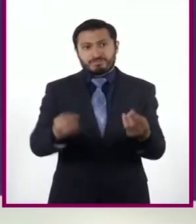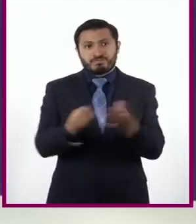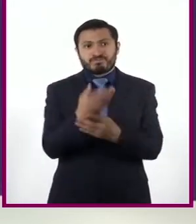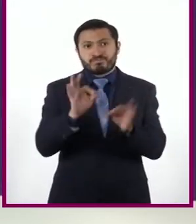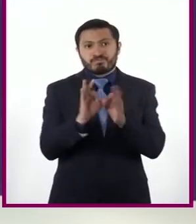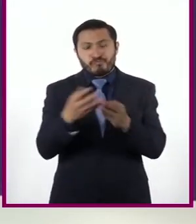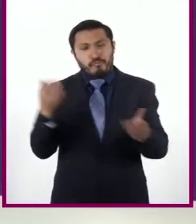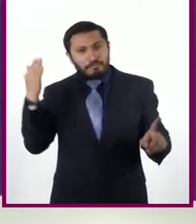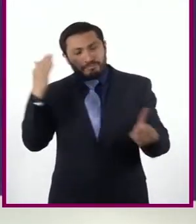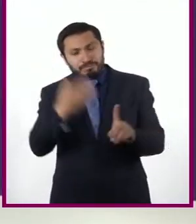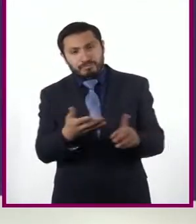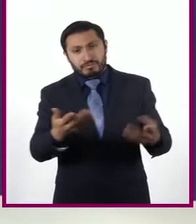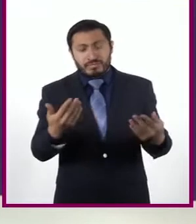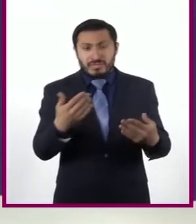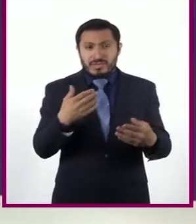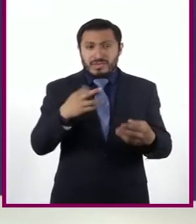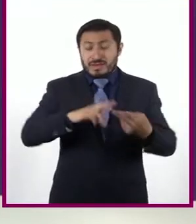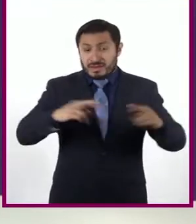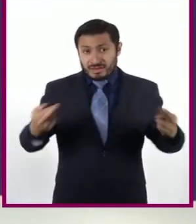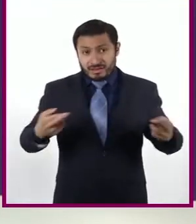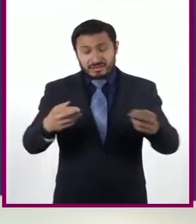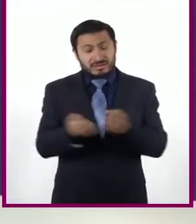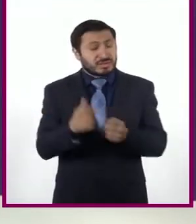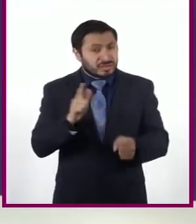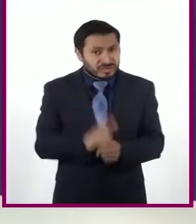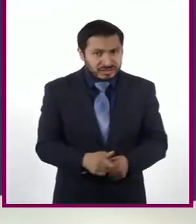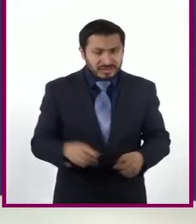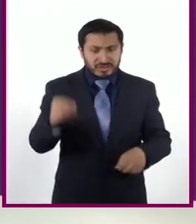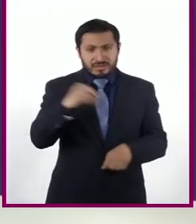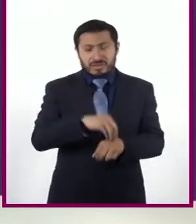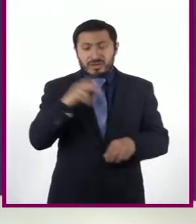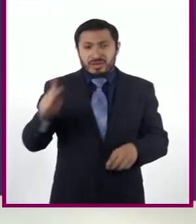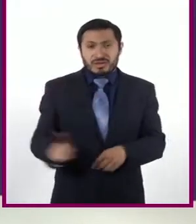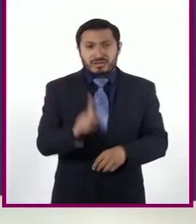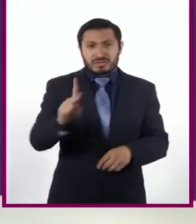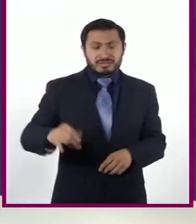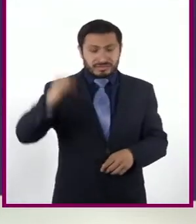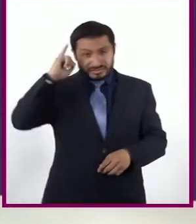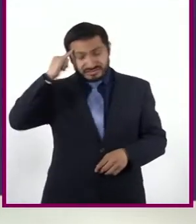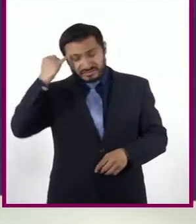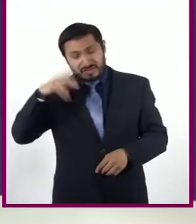relación naturaleza-sociedad coloca a los pueblos indígenas con sus